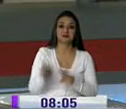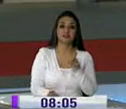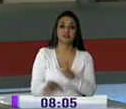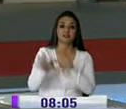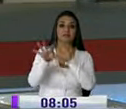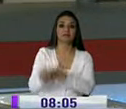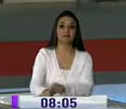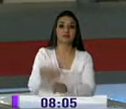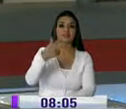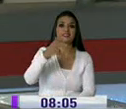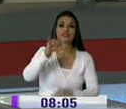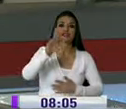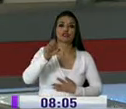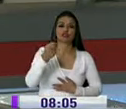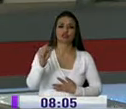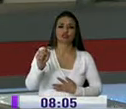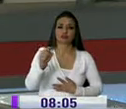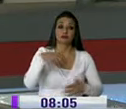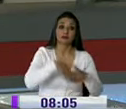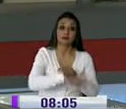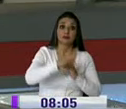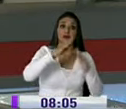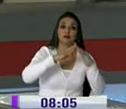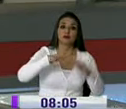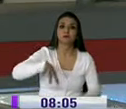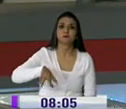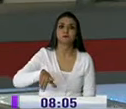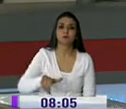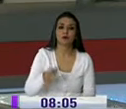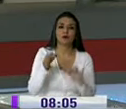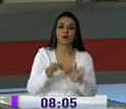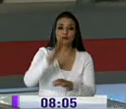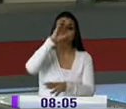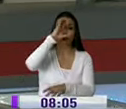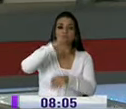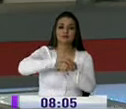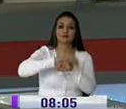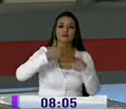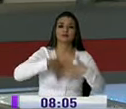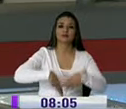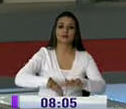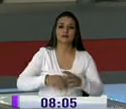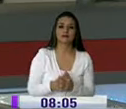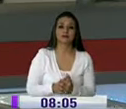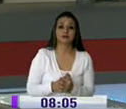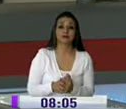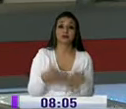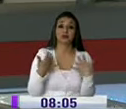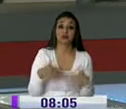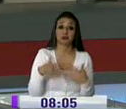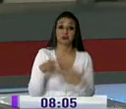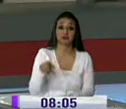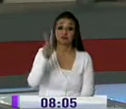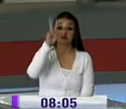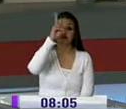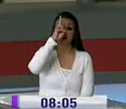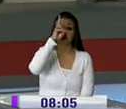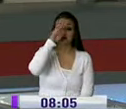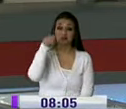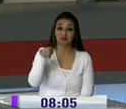los Sitios. Estos eran unos robacazas. Estos fueron capturados por la policía. Eran tan organizaditos estos